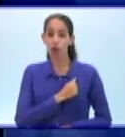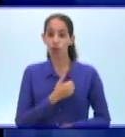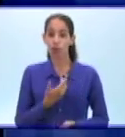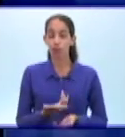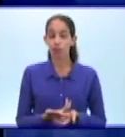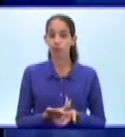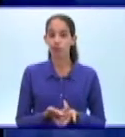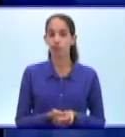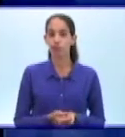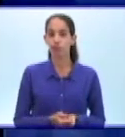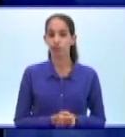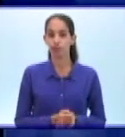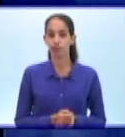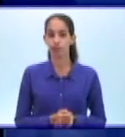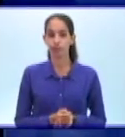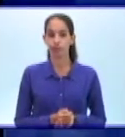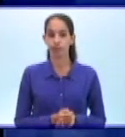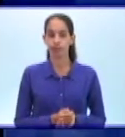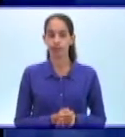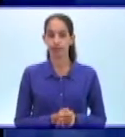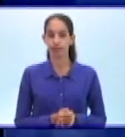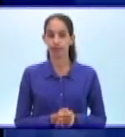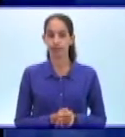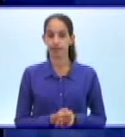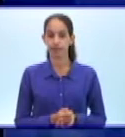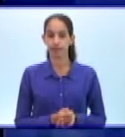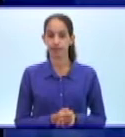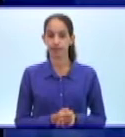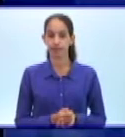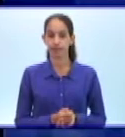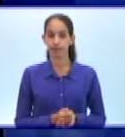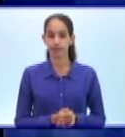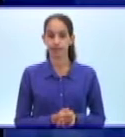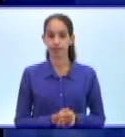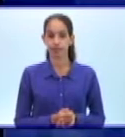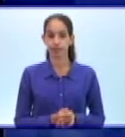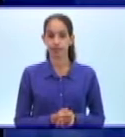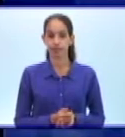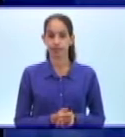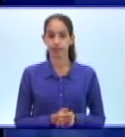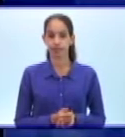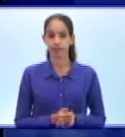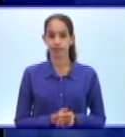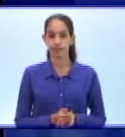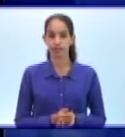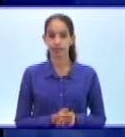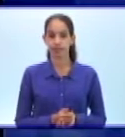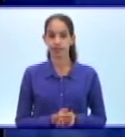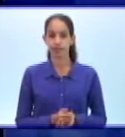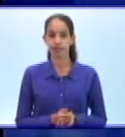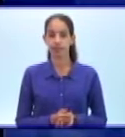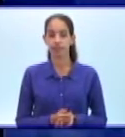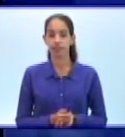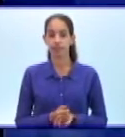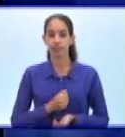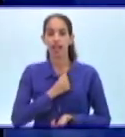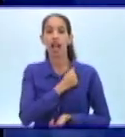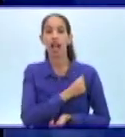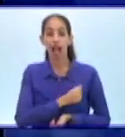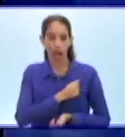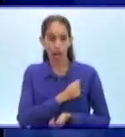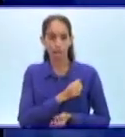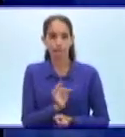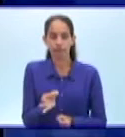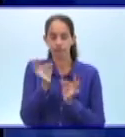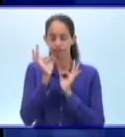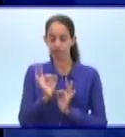ha tenido. Voz firme, que hace mucha falta de una madre a un hijo, y un paso